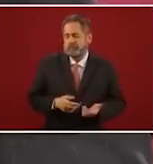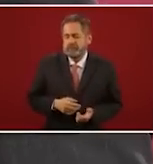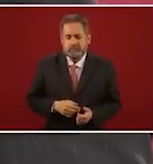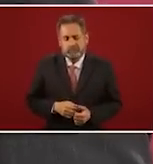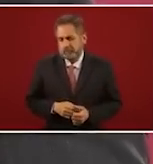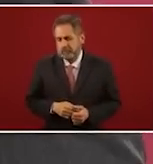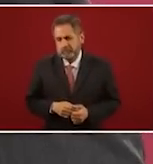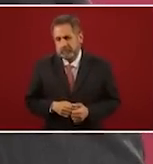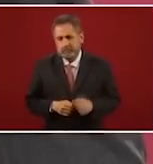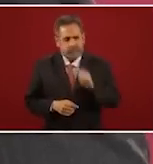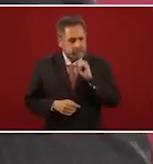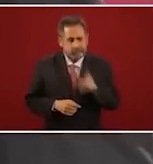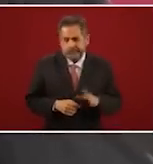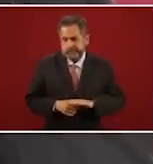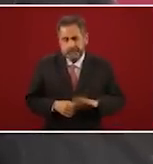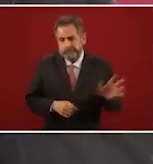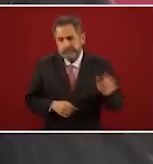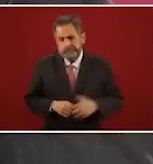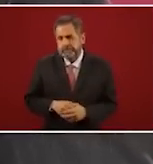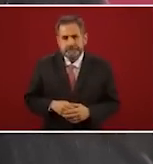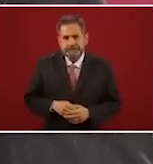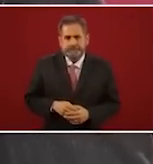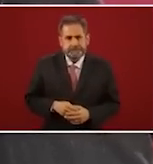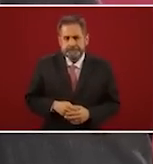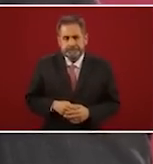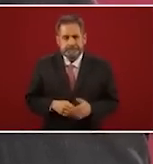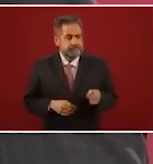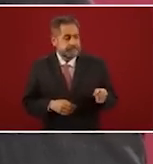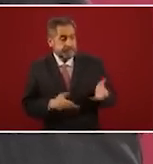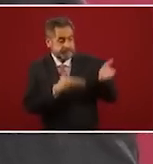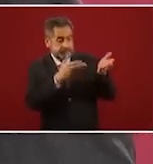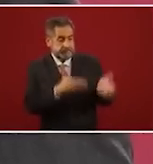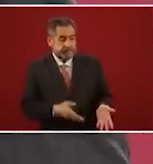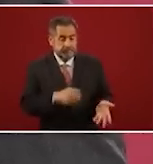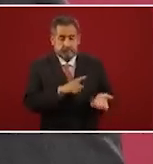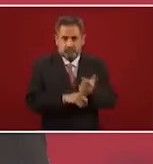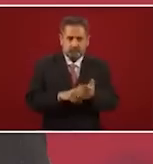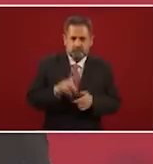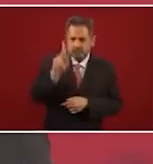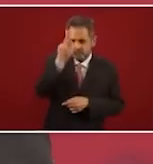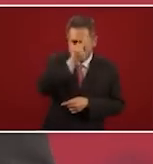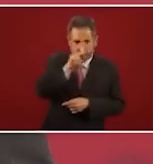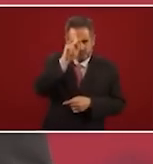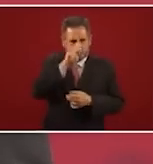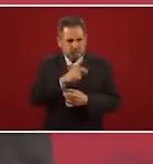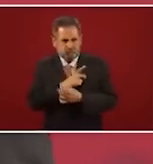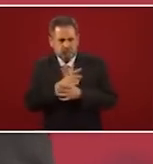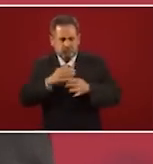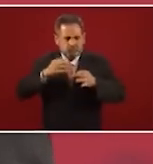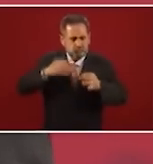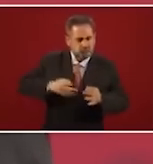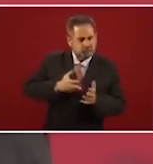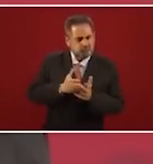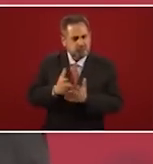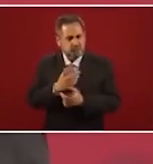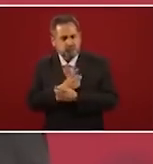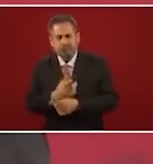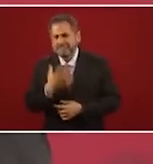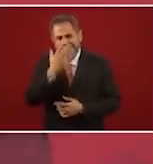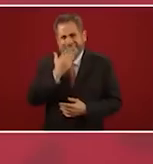tampoco se han caracterizado por tener escrúpulos morales, o sea,